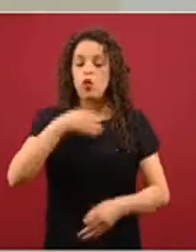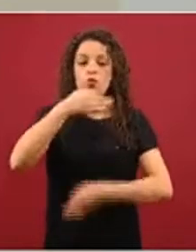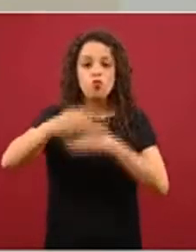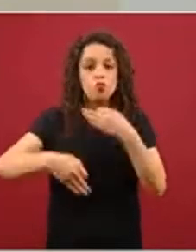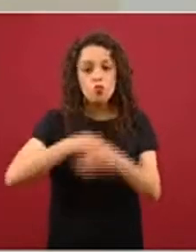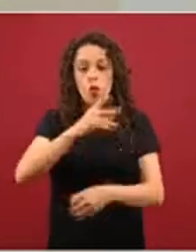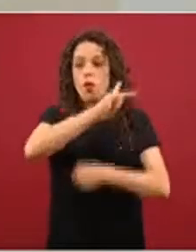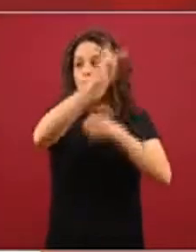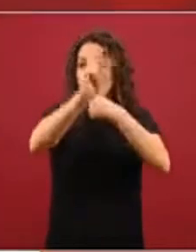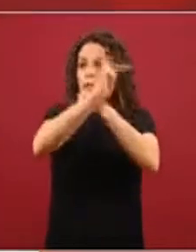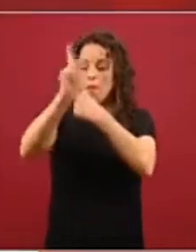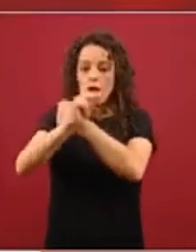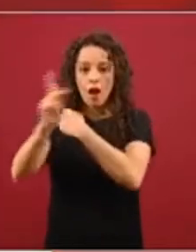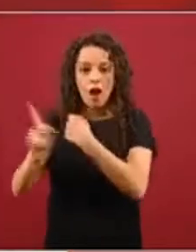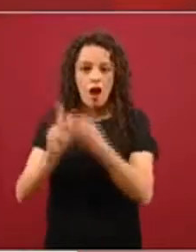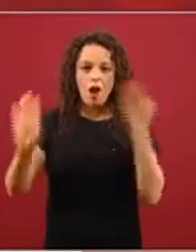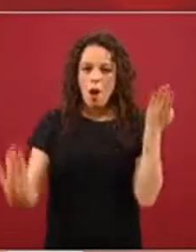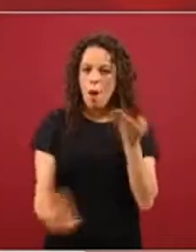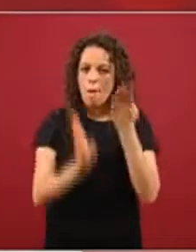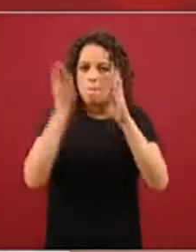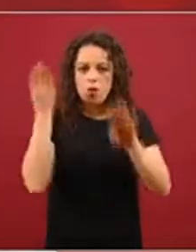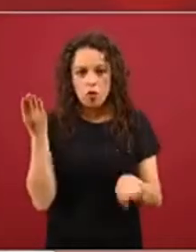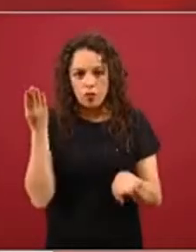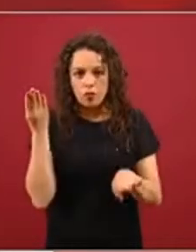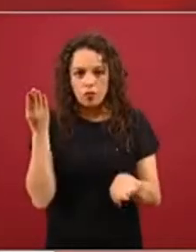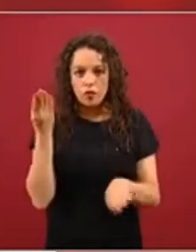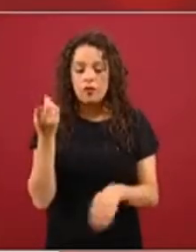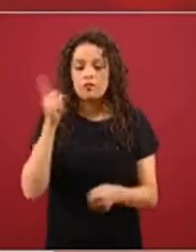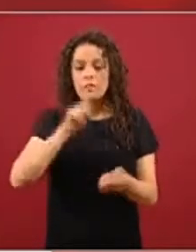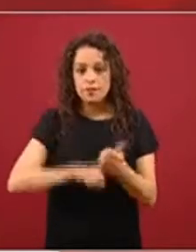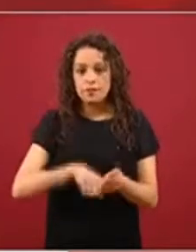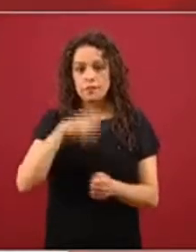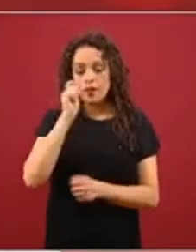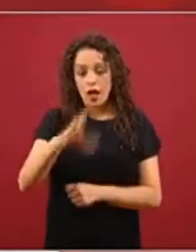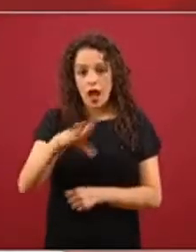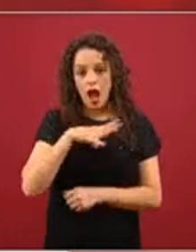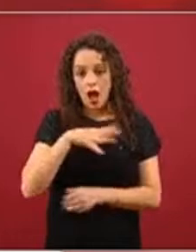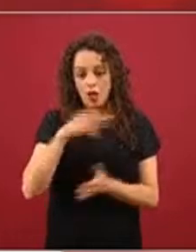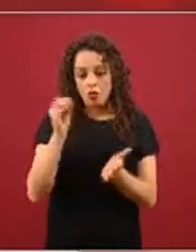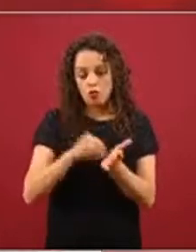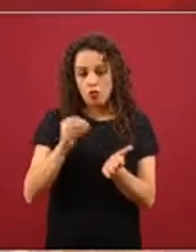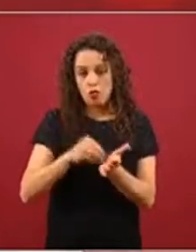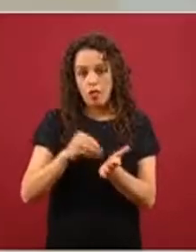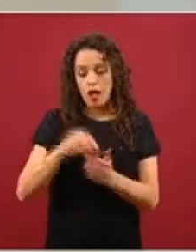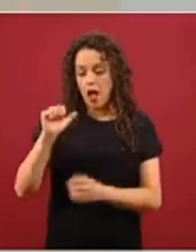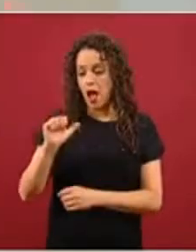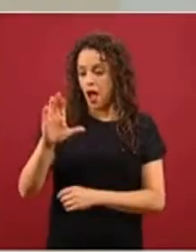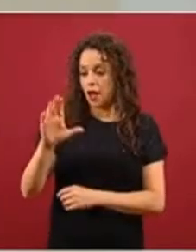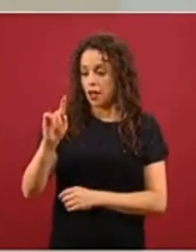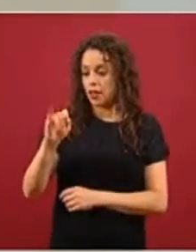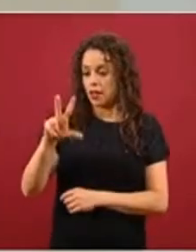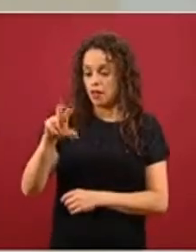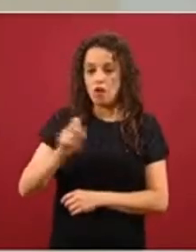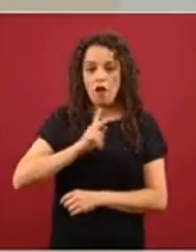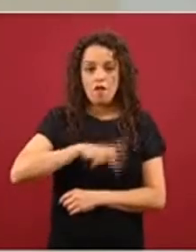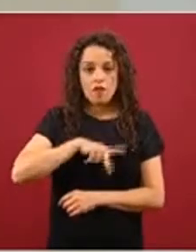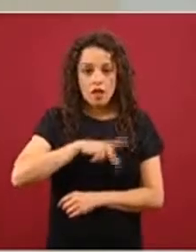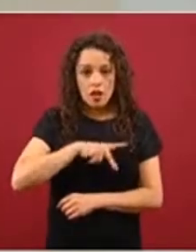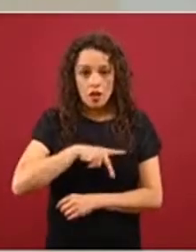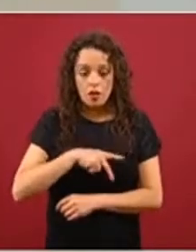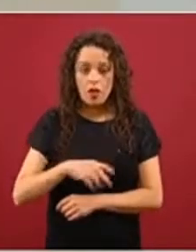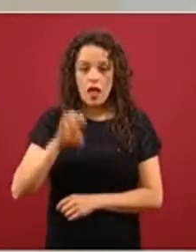mundo, en la medida en que tenemos actividad del virus, actividad de la epidemia en todo el mundo